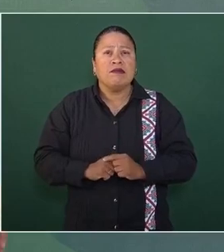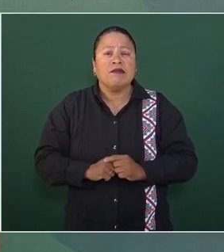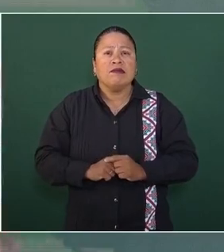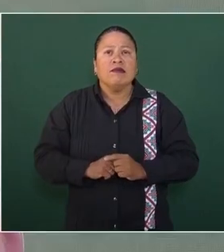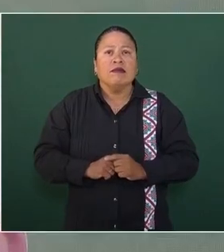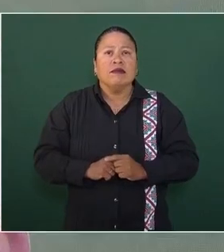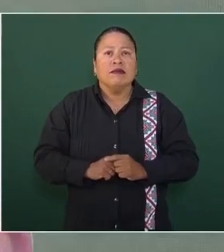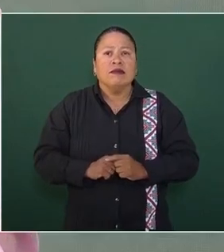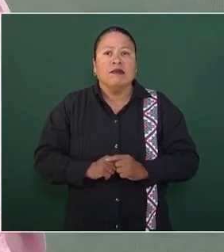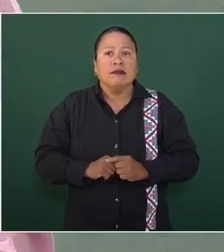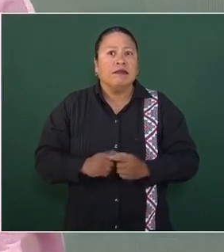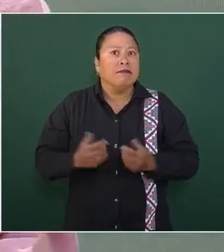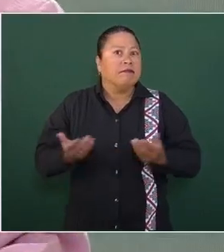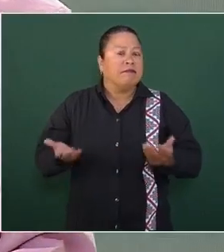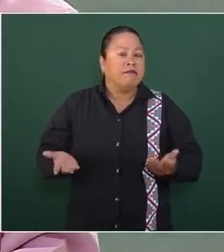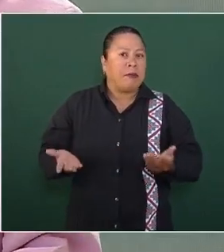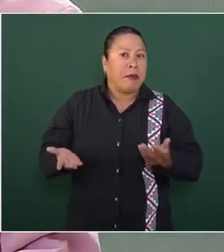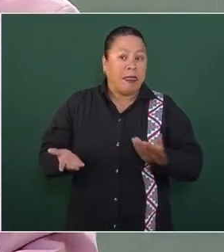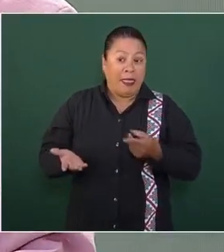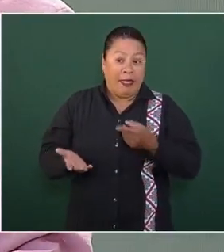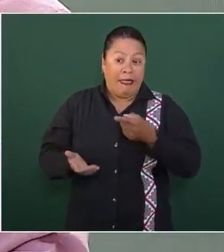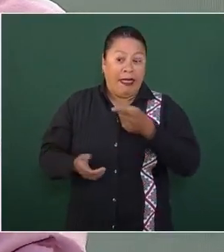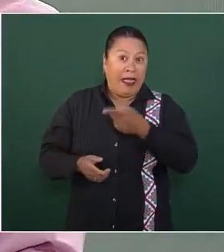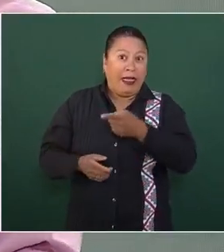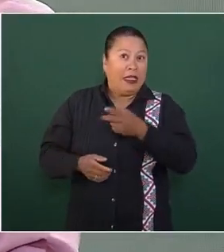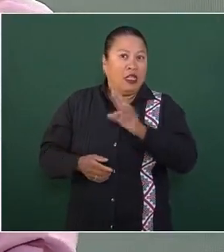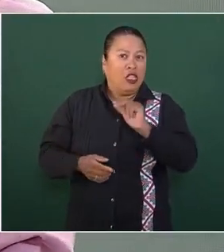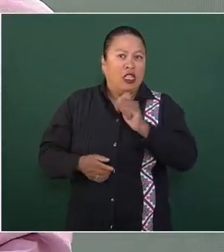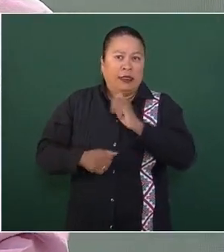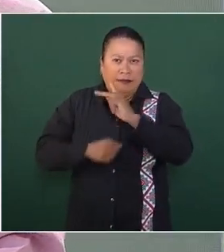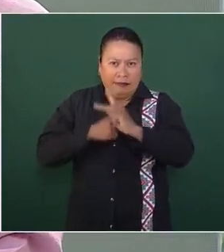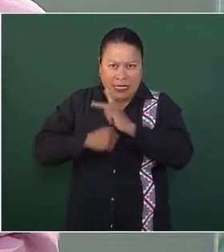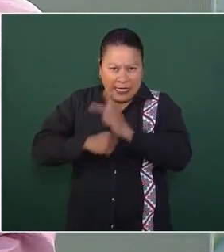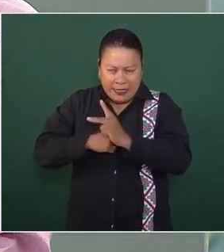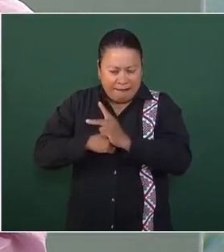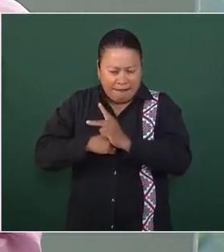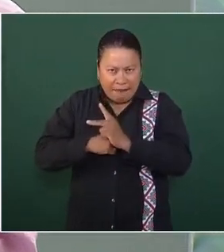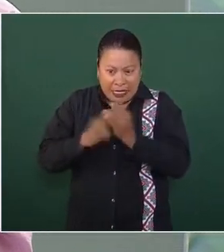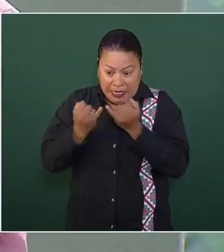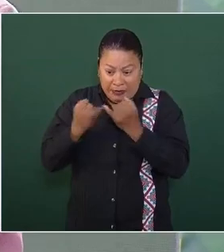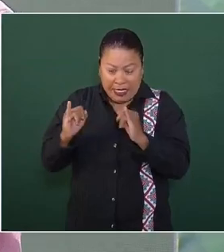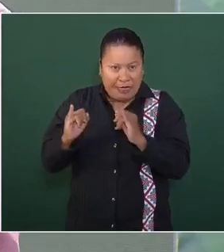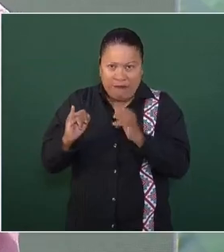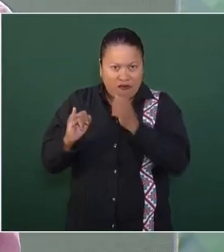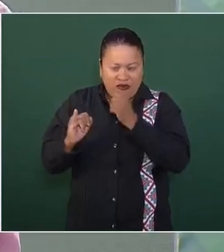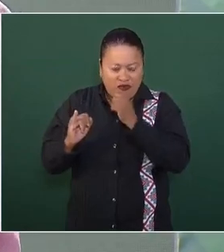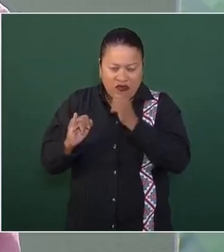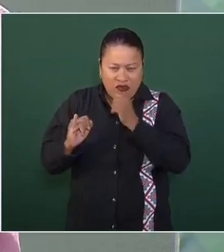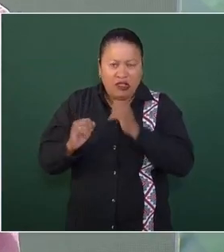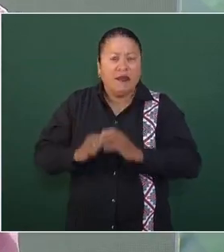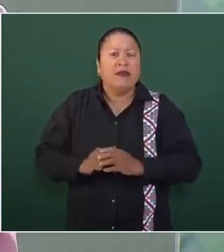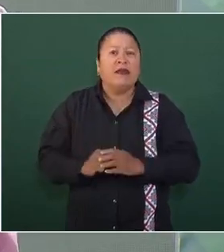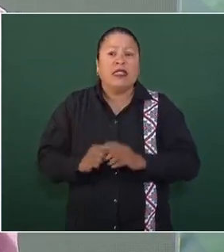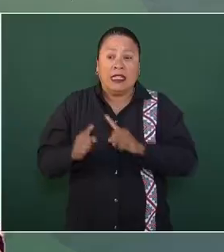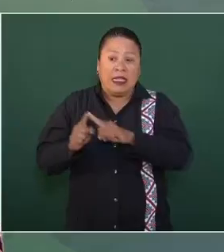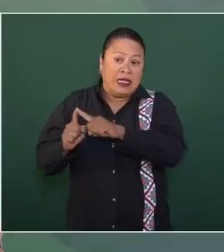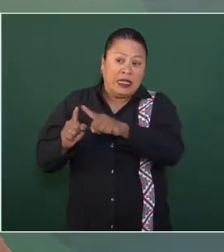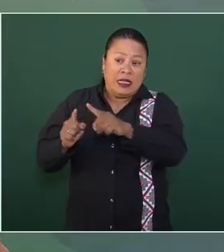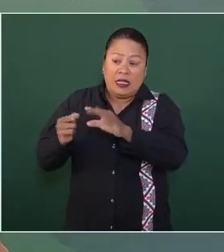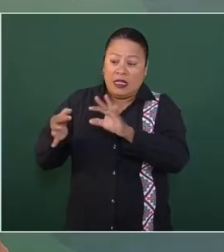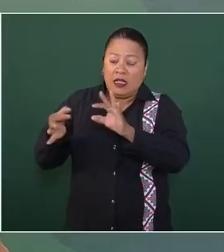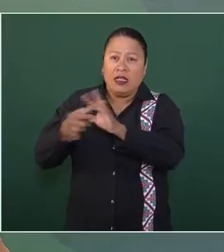no era un país independiente pertenecía a Colombia